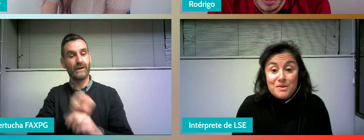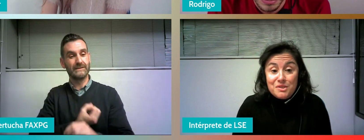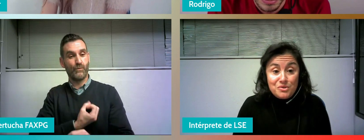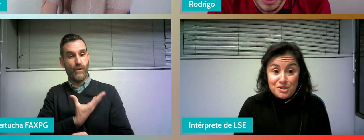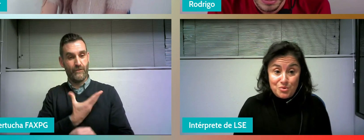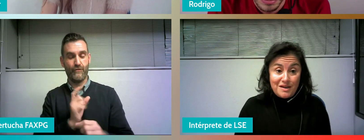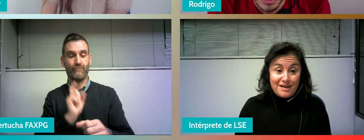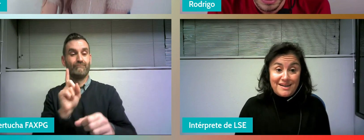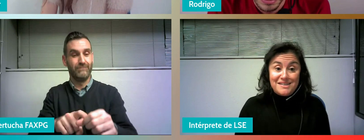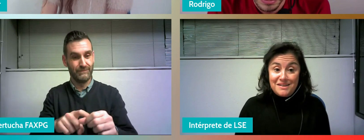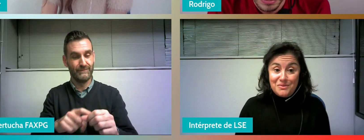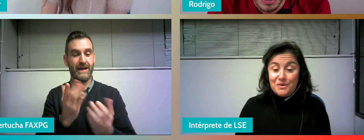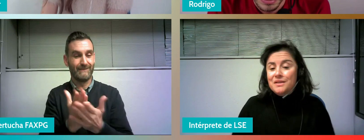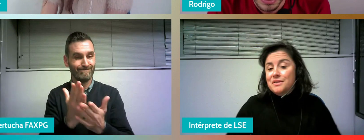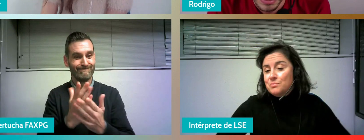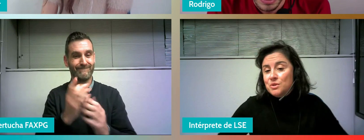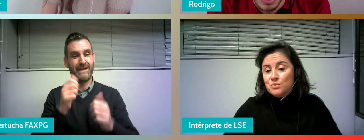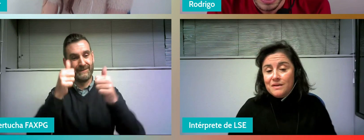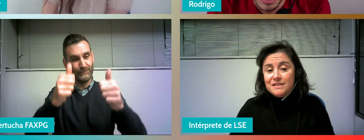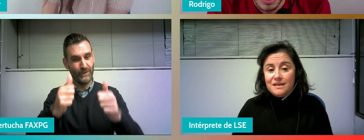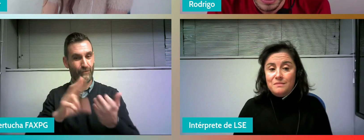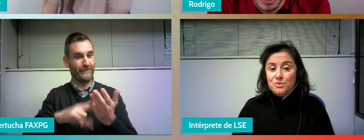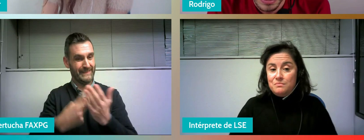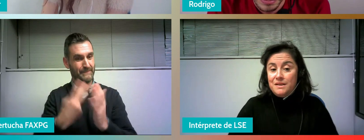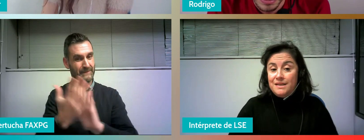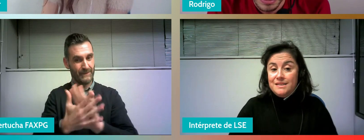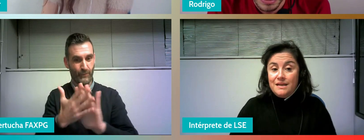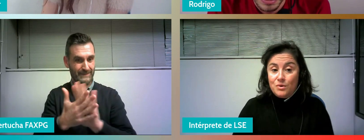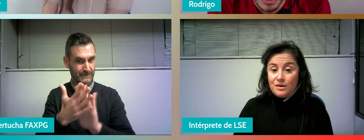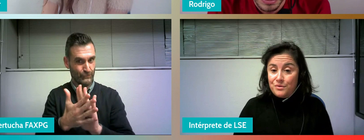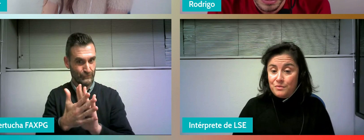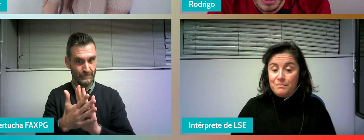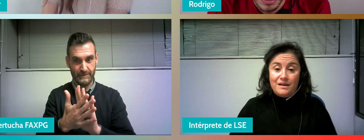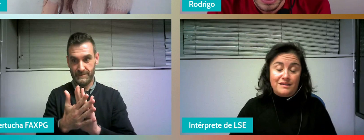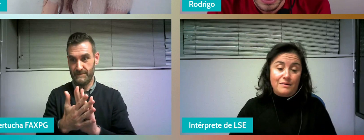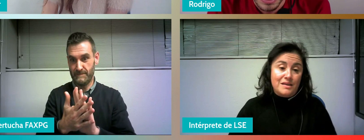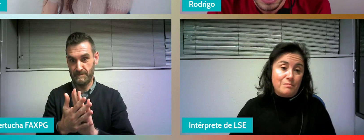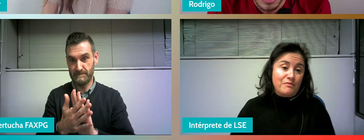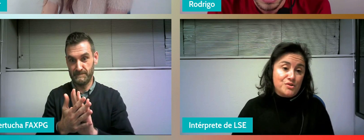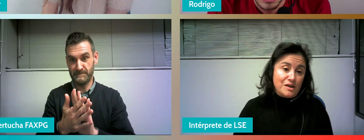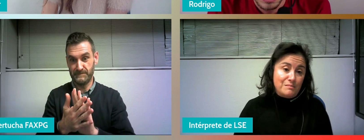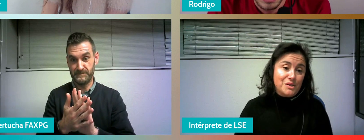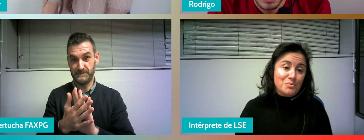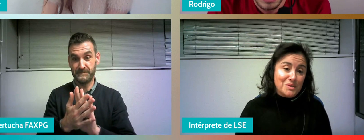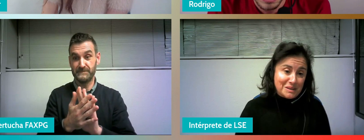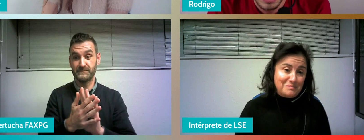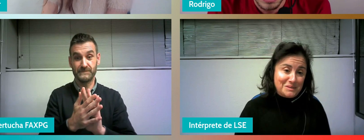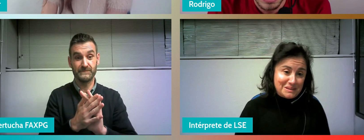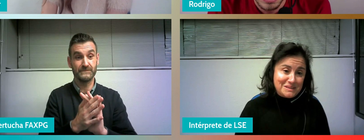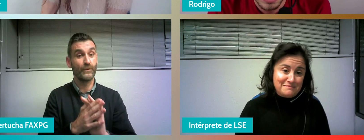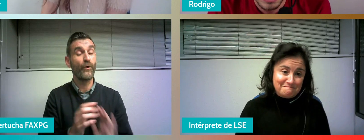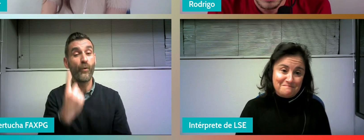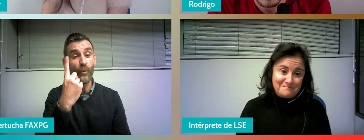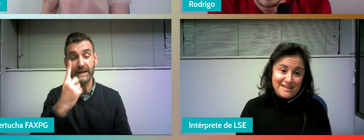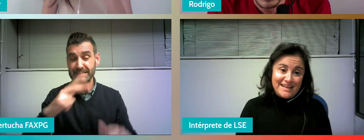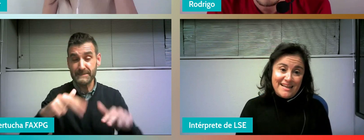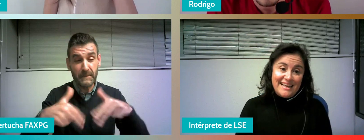Aprenderon a lingua de signos na súa casa, ¿no? E despois, pues, máis tarde, pues, veía a vocación para traballar profesionalmente como intérprete.